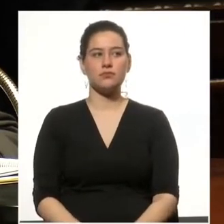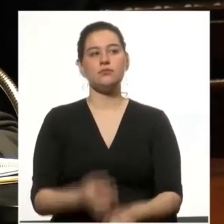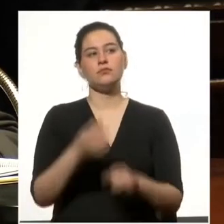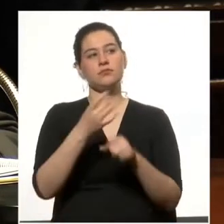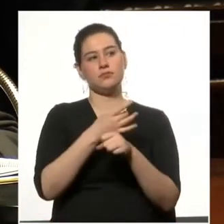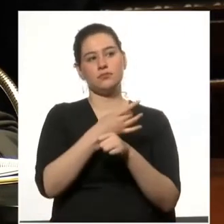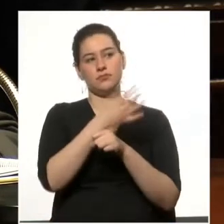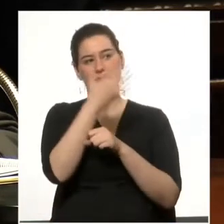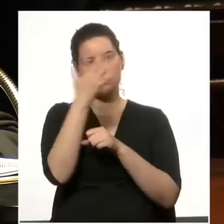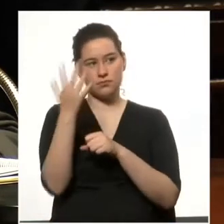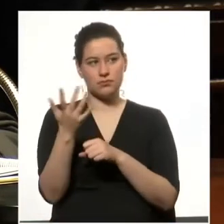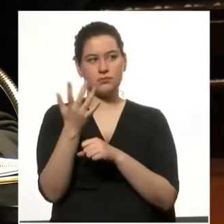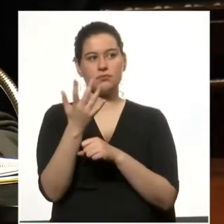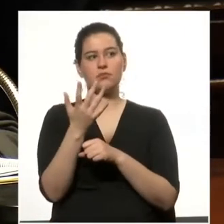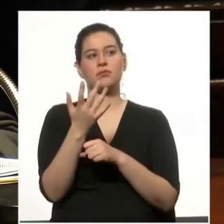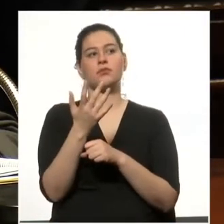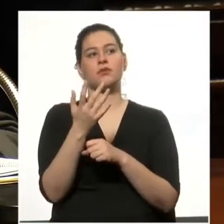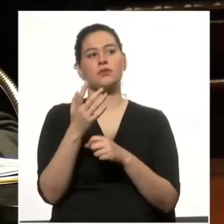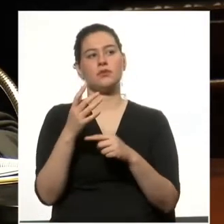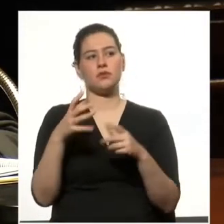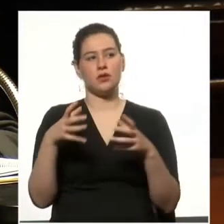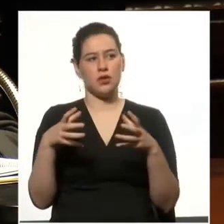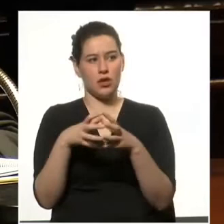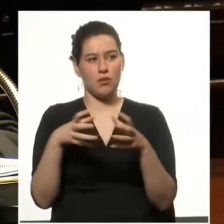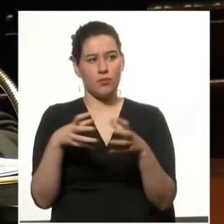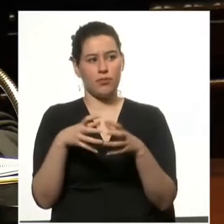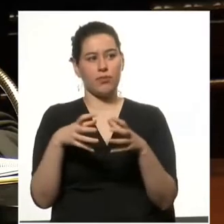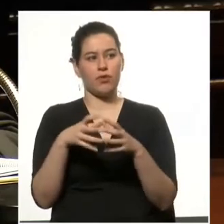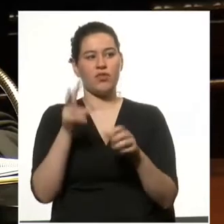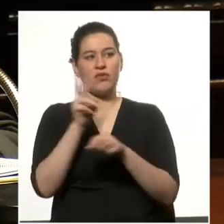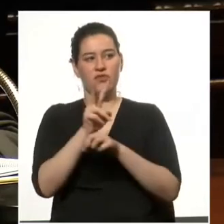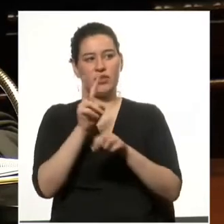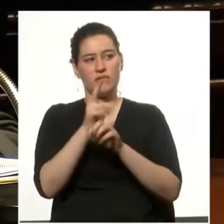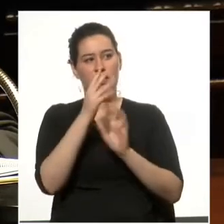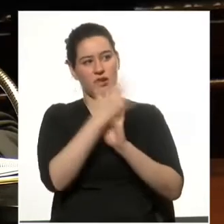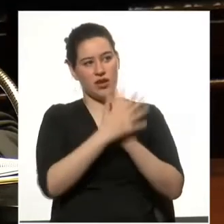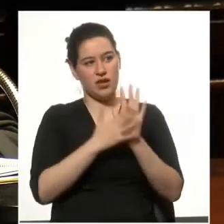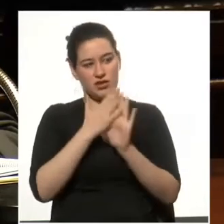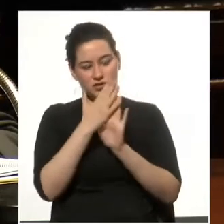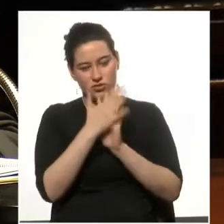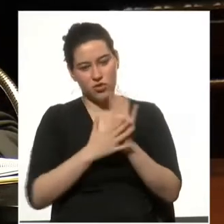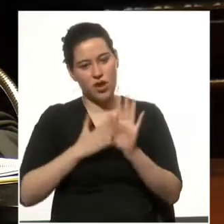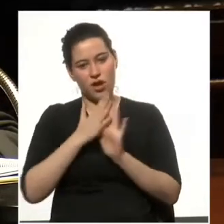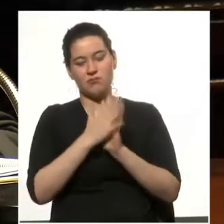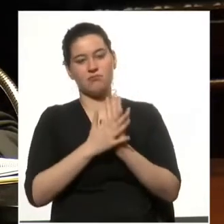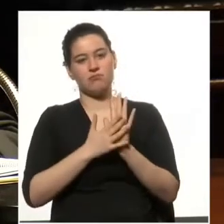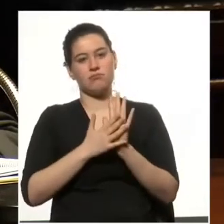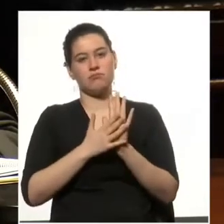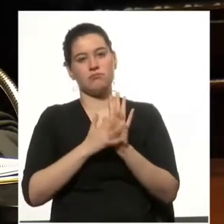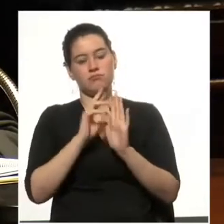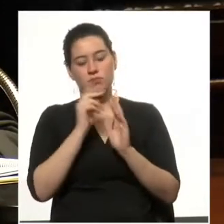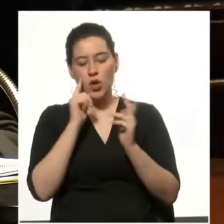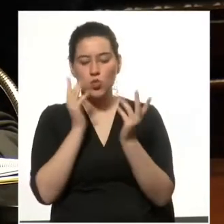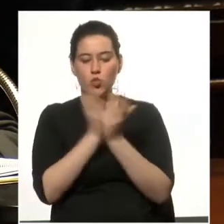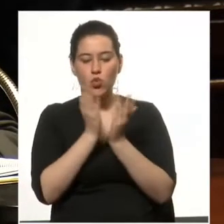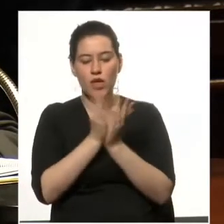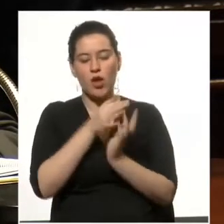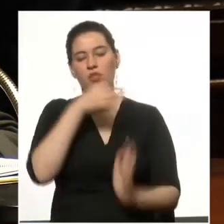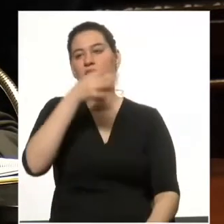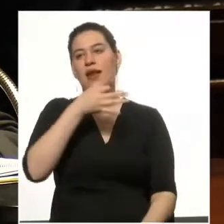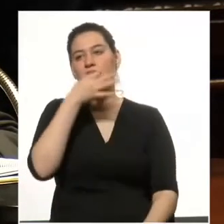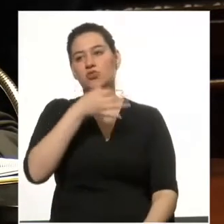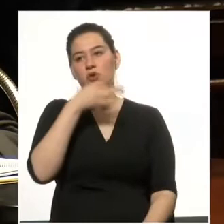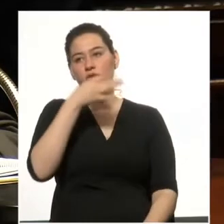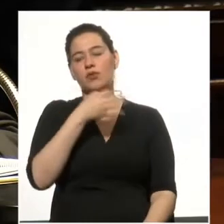asesores y del equipo jurídico del Ministerio de Defensa Nacional asesoraron no homologar el fallo. Lo hicieron al estudiar las declaraciones de